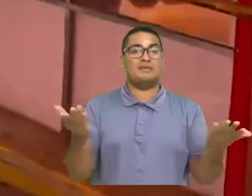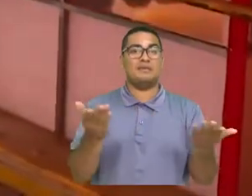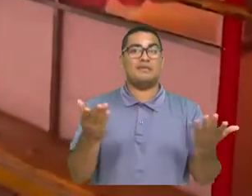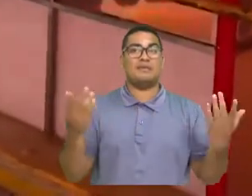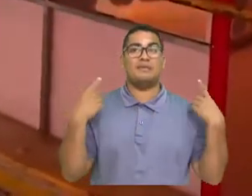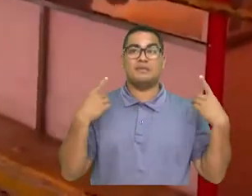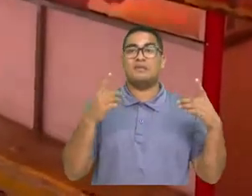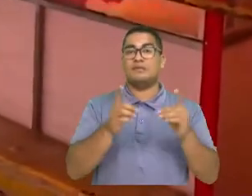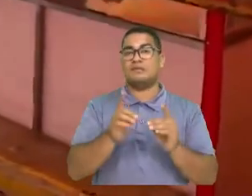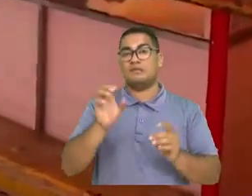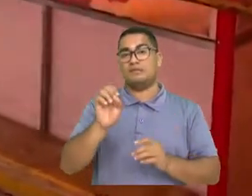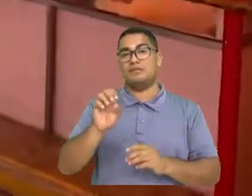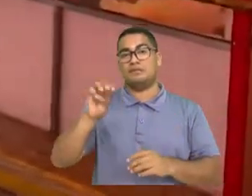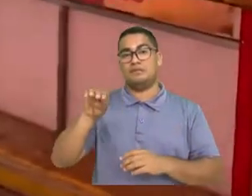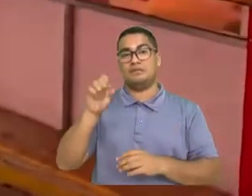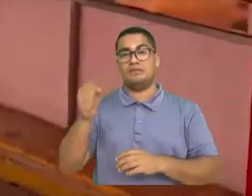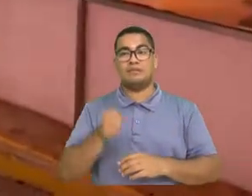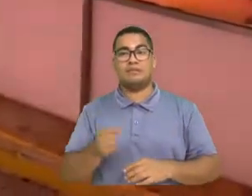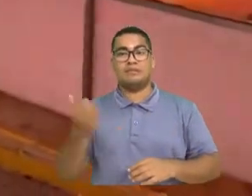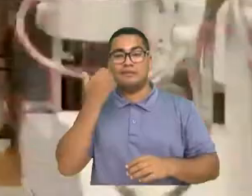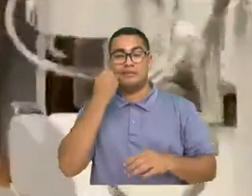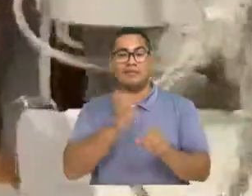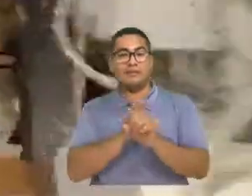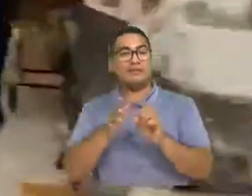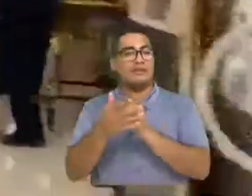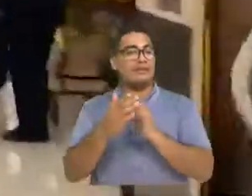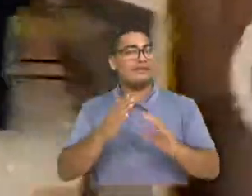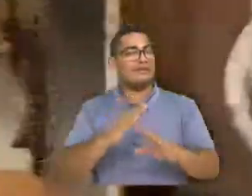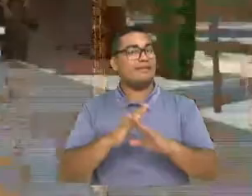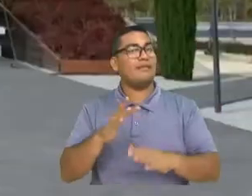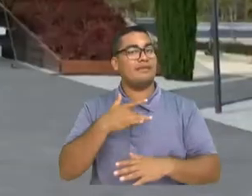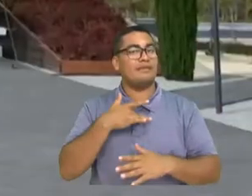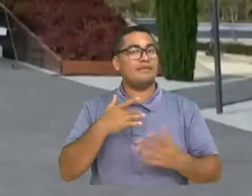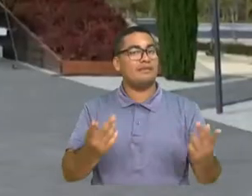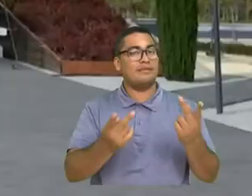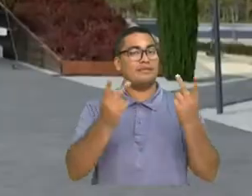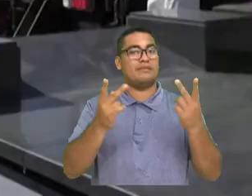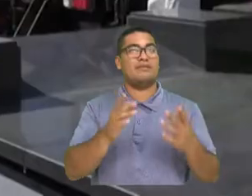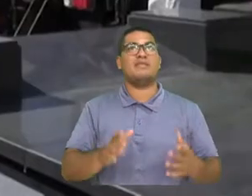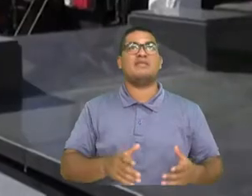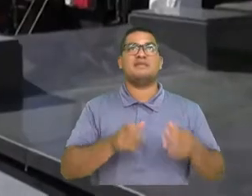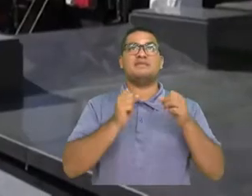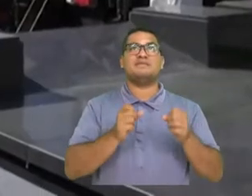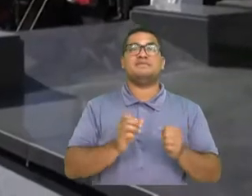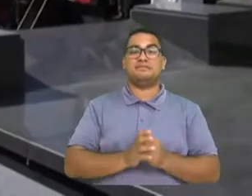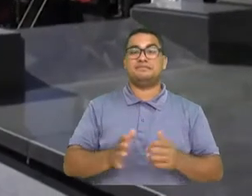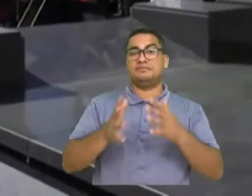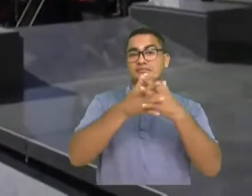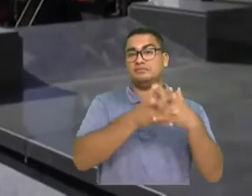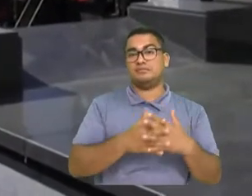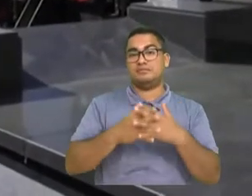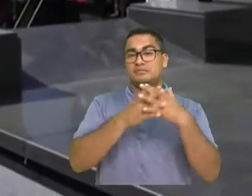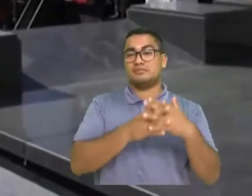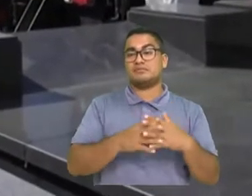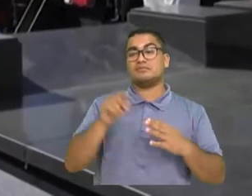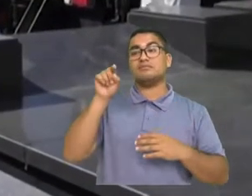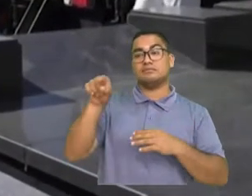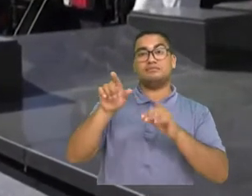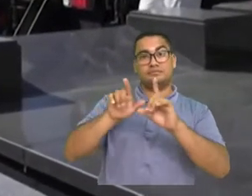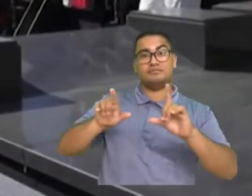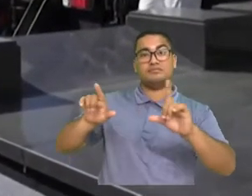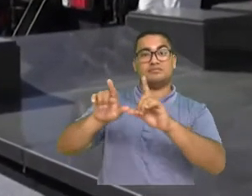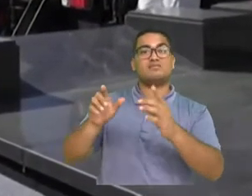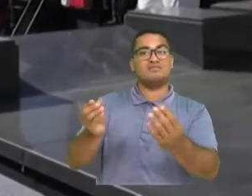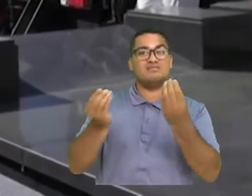se enfocará en frenar la pandemia y salvar vidas. Mientras tanto, Estados Unidos sigue siendo el nuevo epicentro